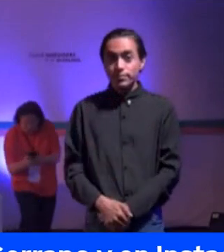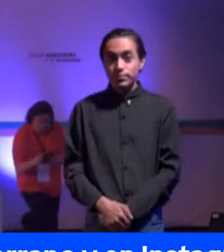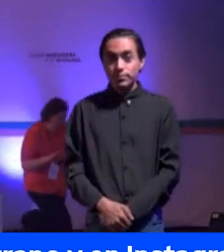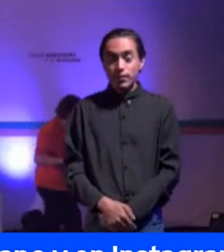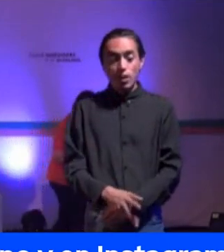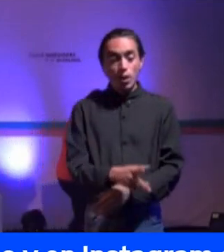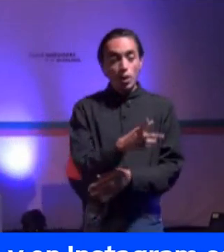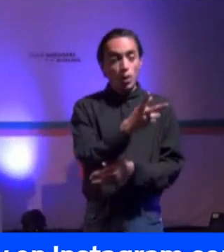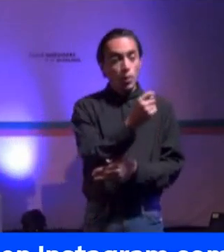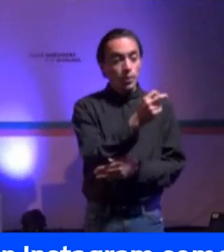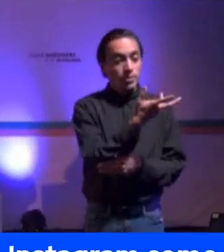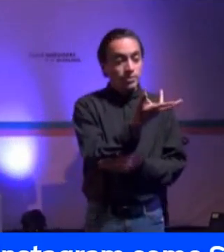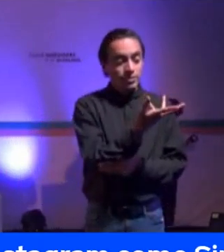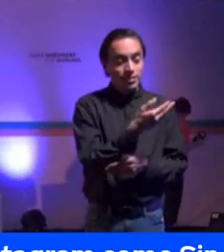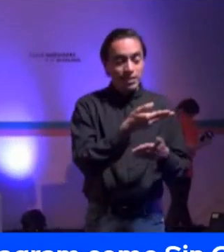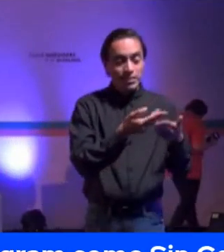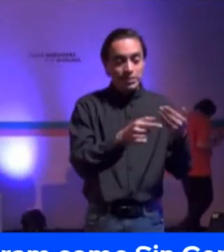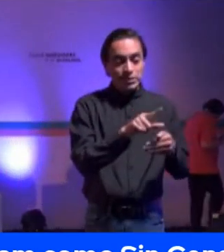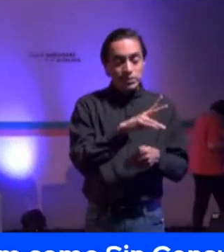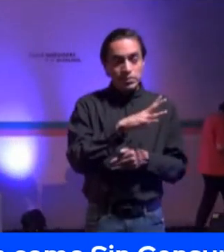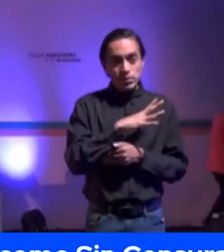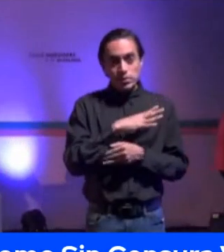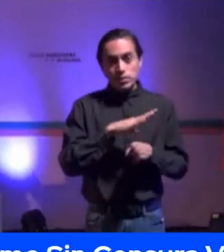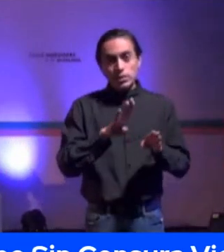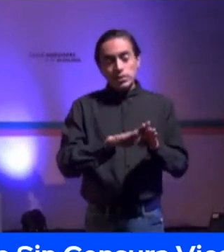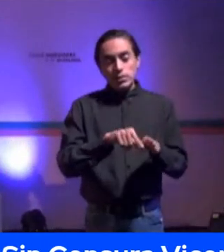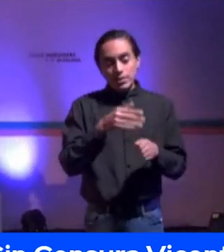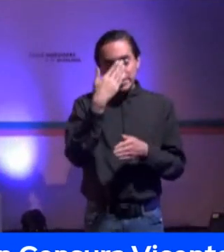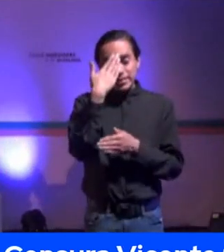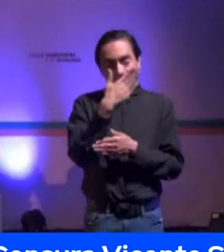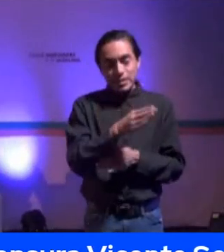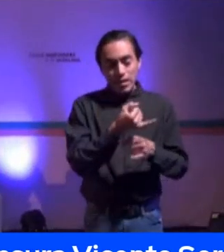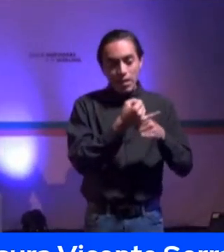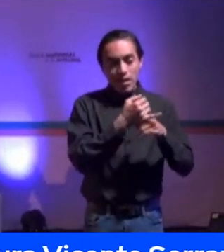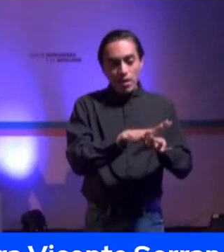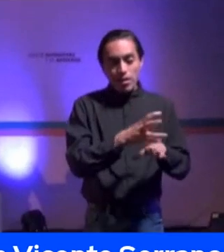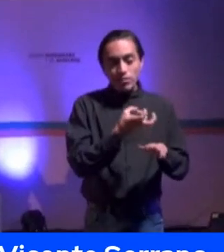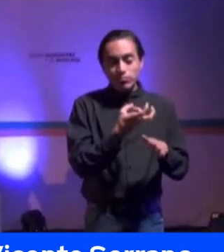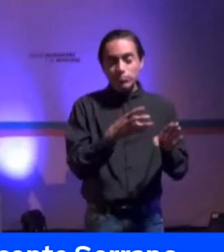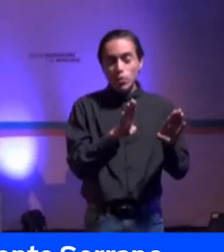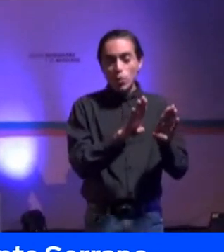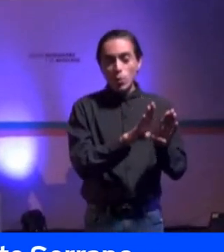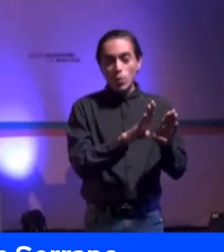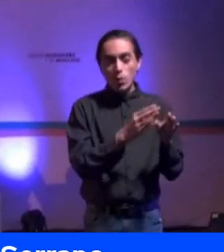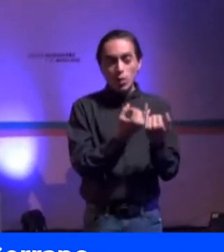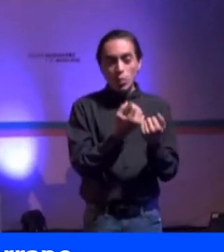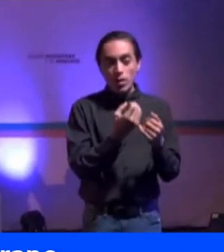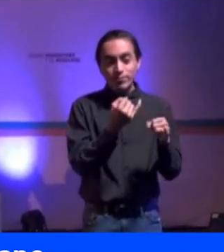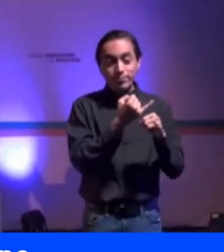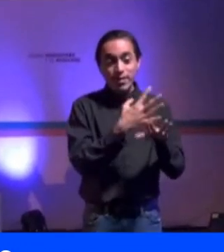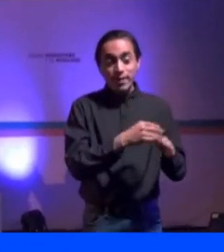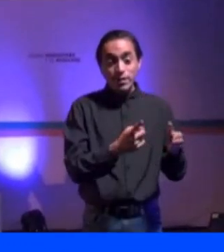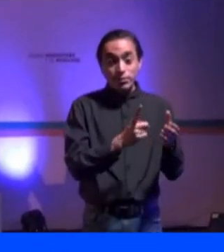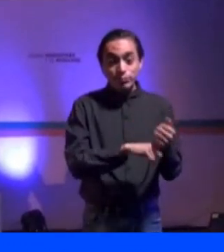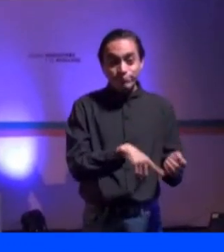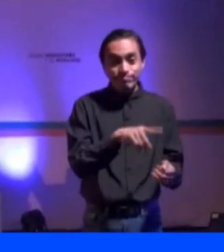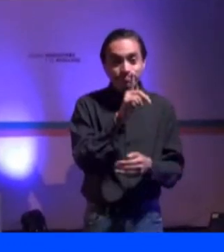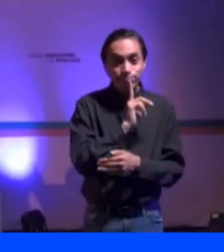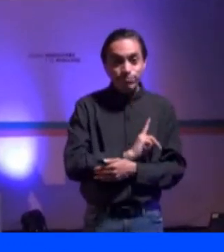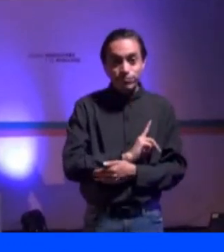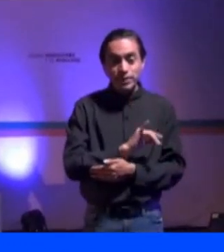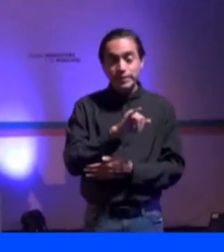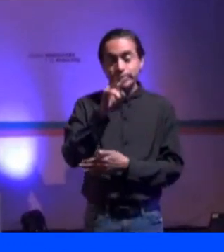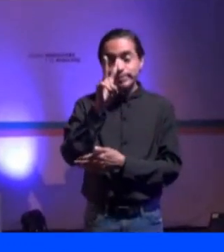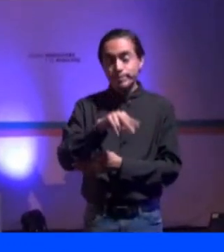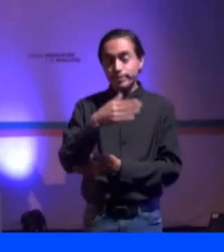de la televisión. Yo trabajé en Televisa y sé cómo se formaba la información, cómo se mentía, en fin,